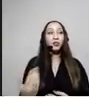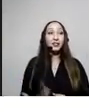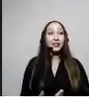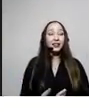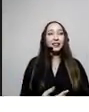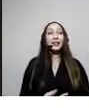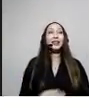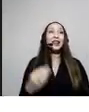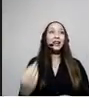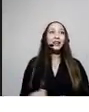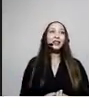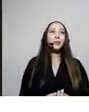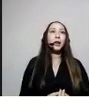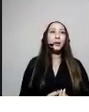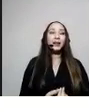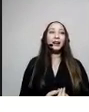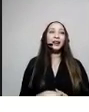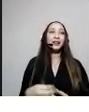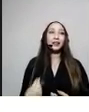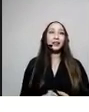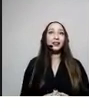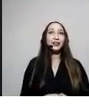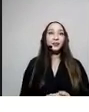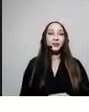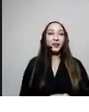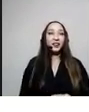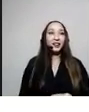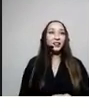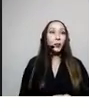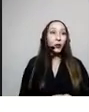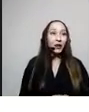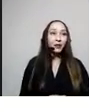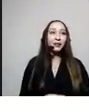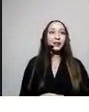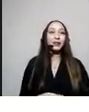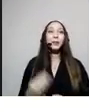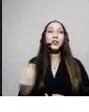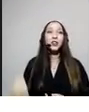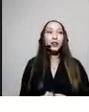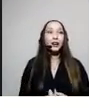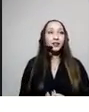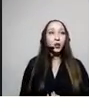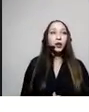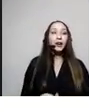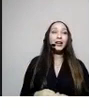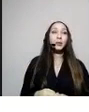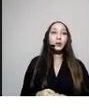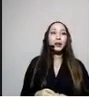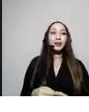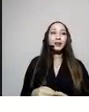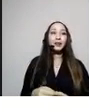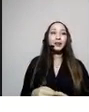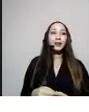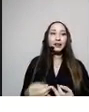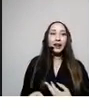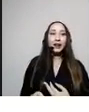las oficinas. Nike también aplica estos programas, tiene espacios de relajación y la posibilidad de